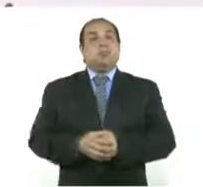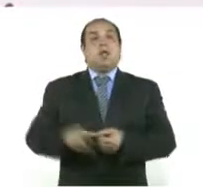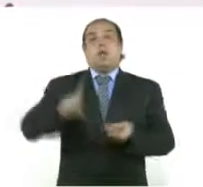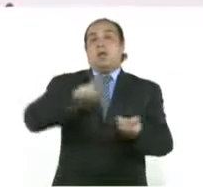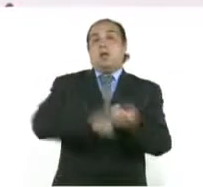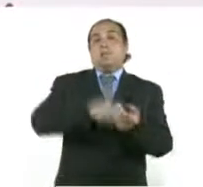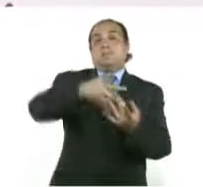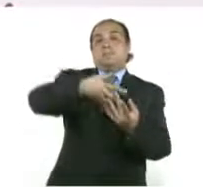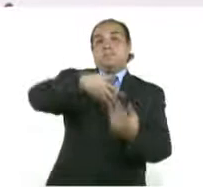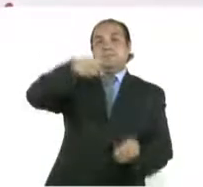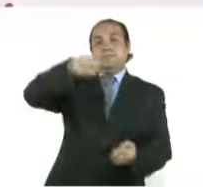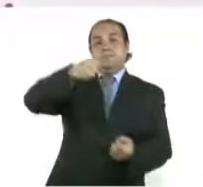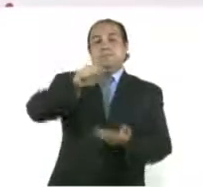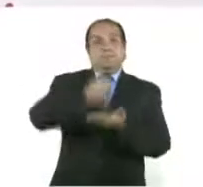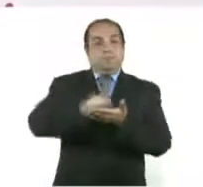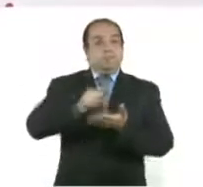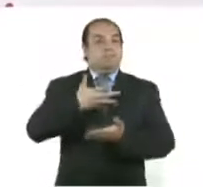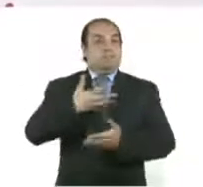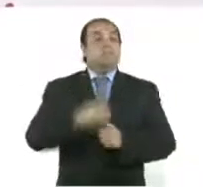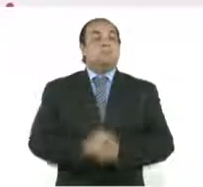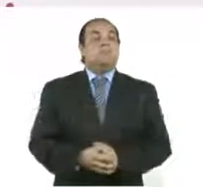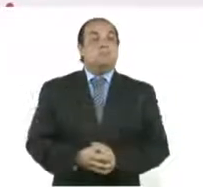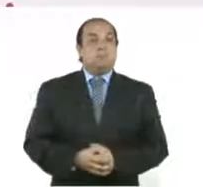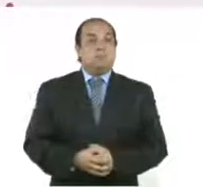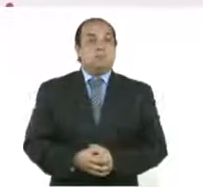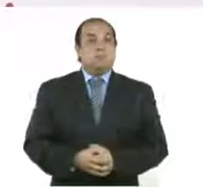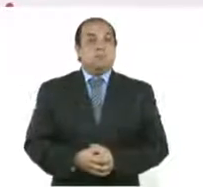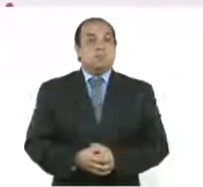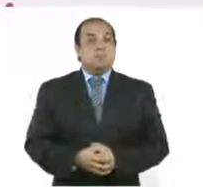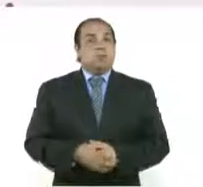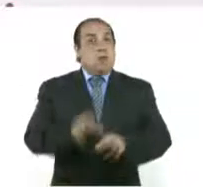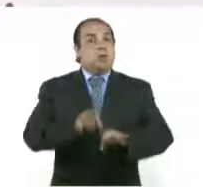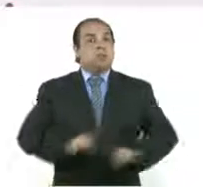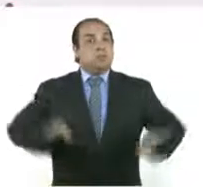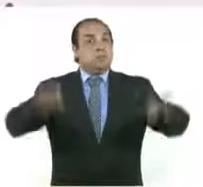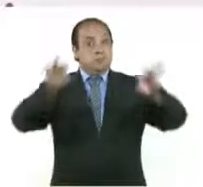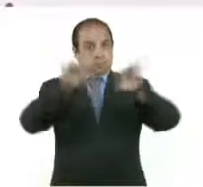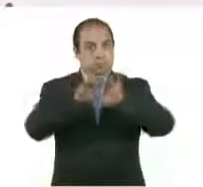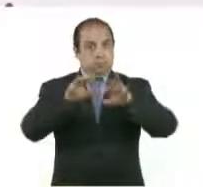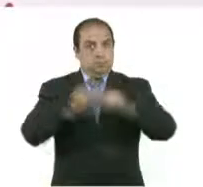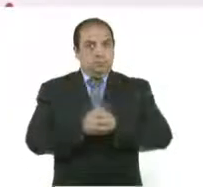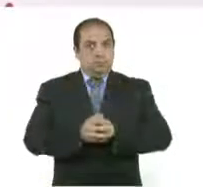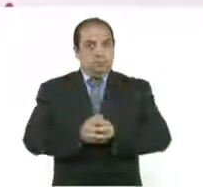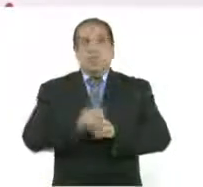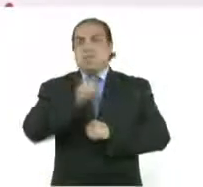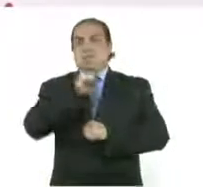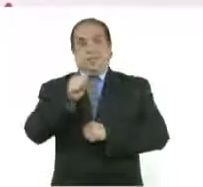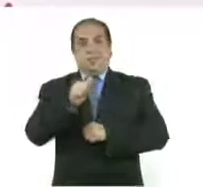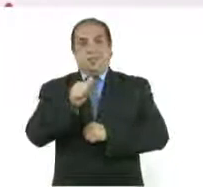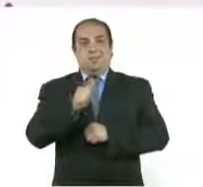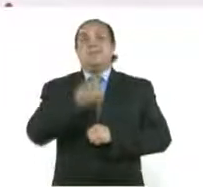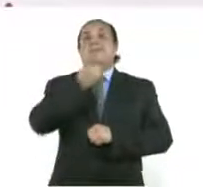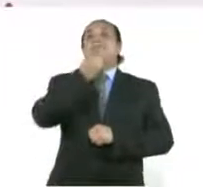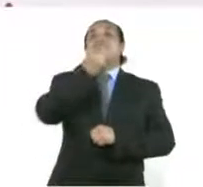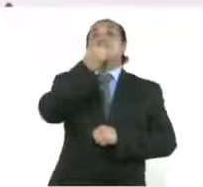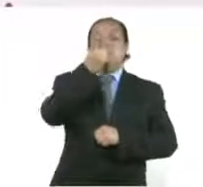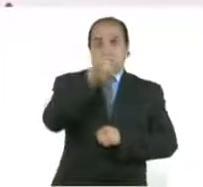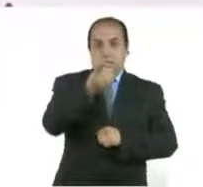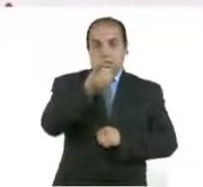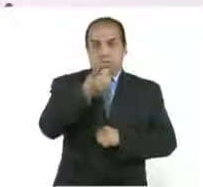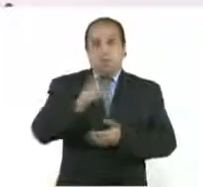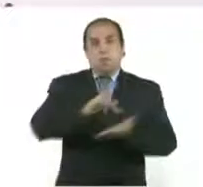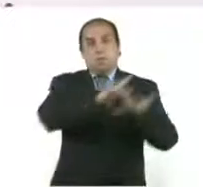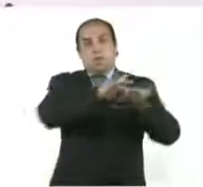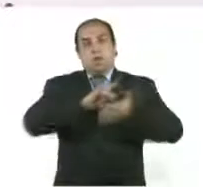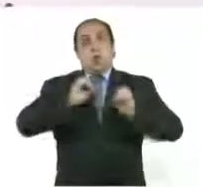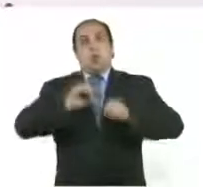Constitución. Y eso es muy importante, porque nadie deberá llegar a decirles, si me